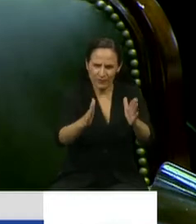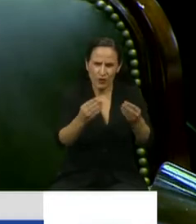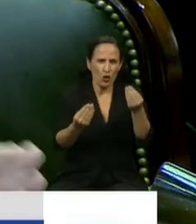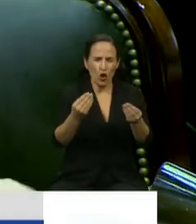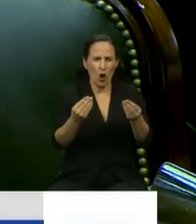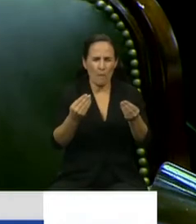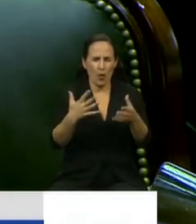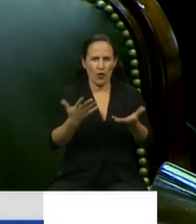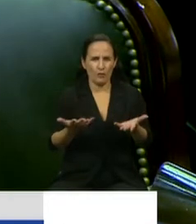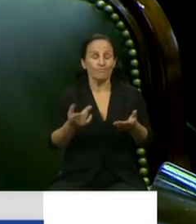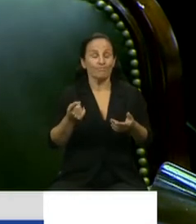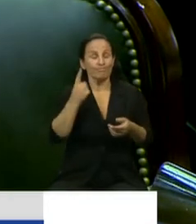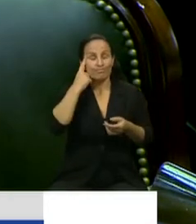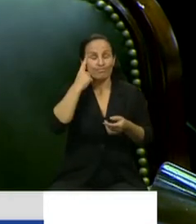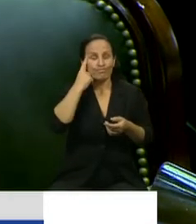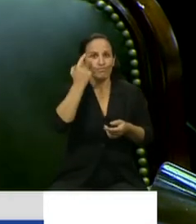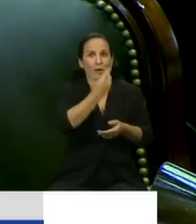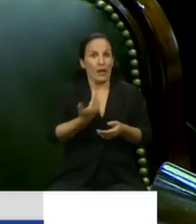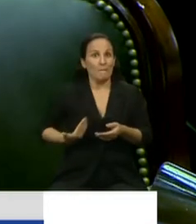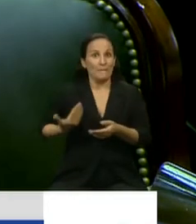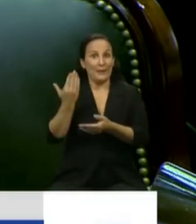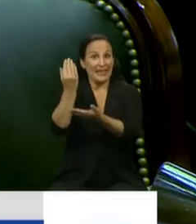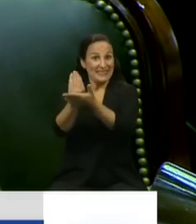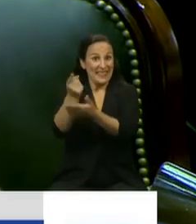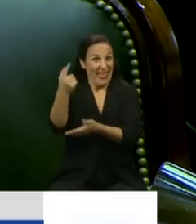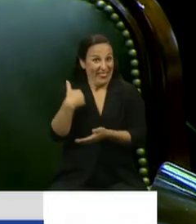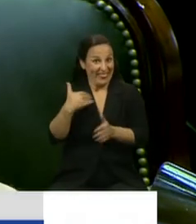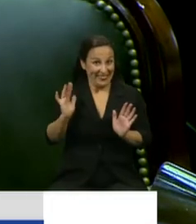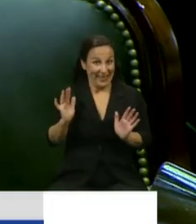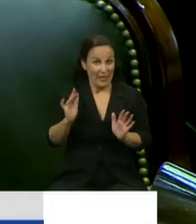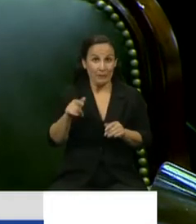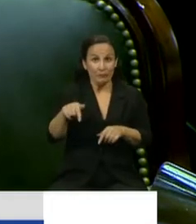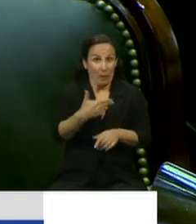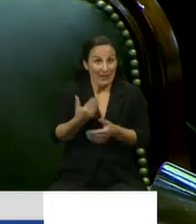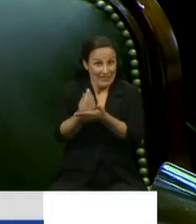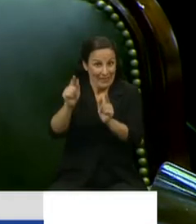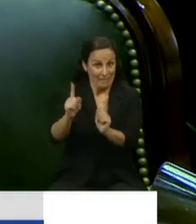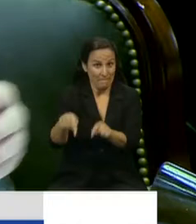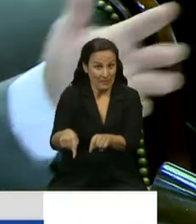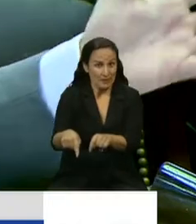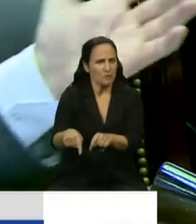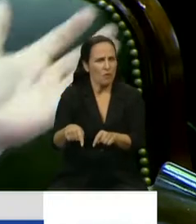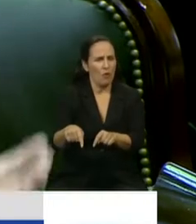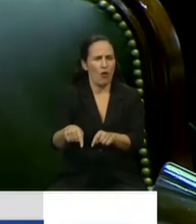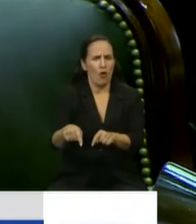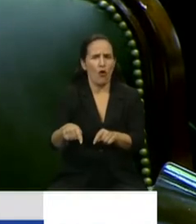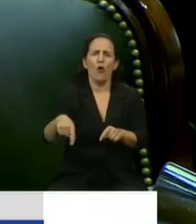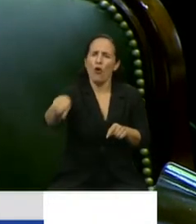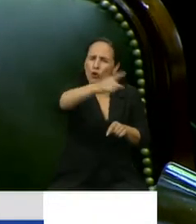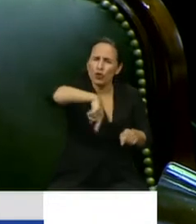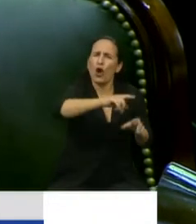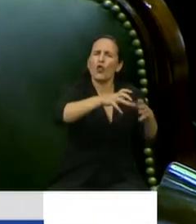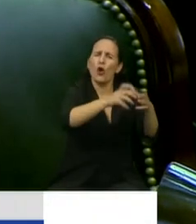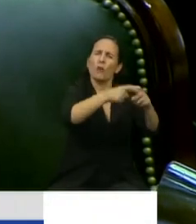que el presidente de la Nación, y en buena hora este presidente, es quien todas las fuerzas políticas